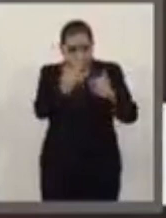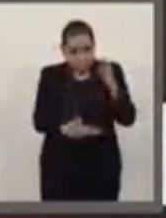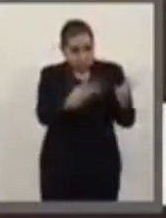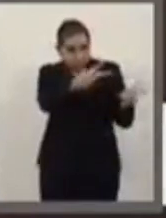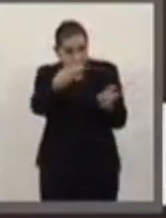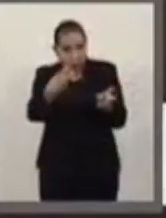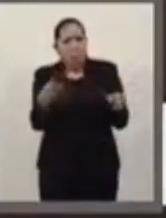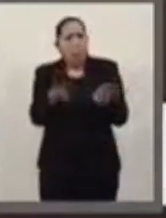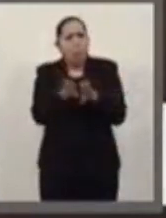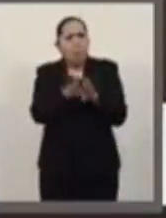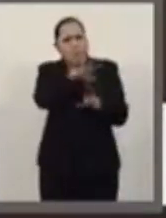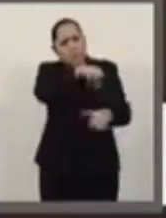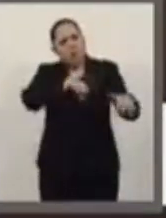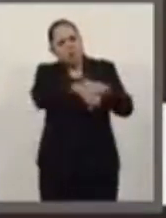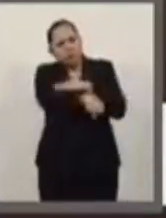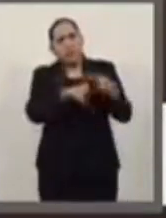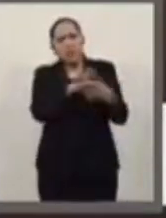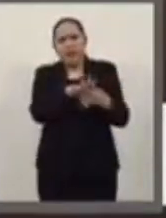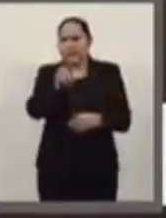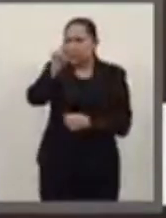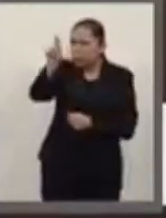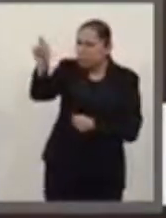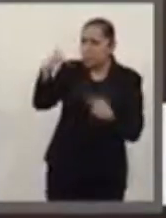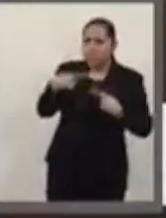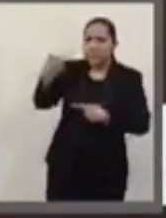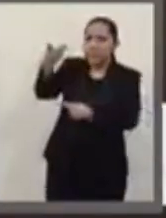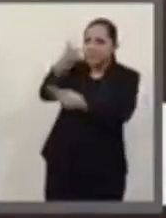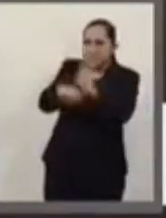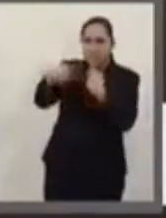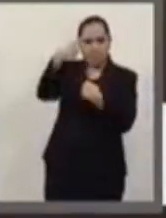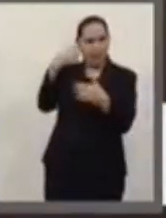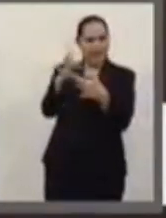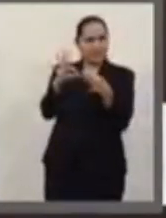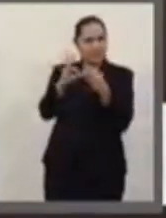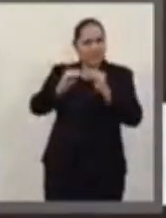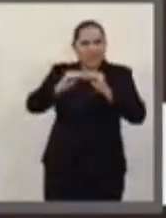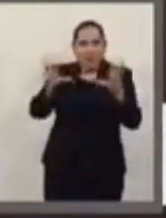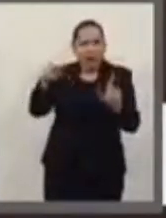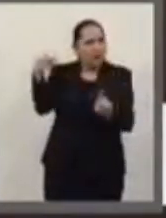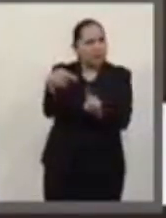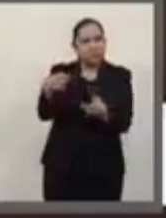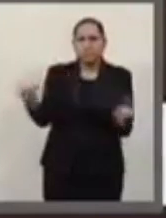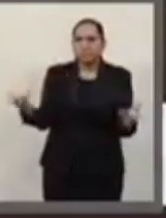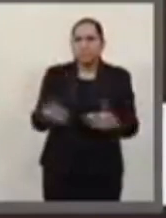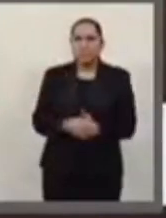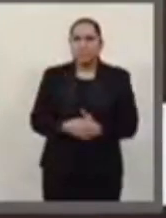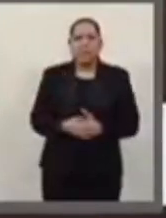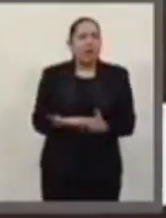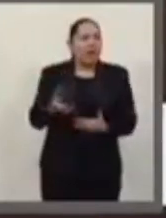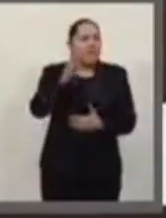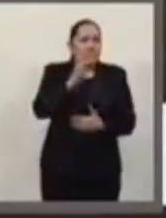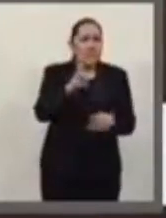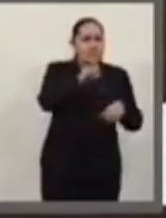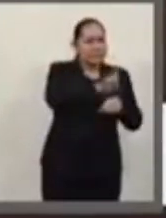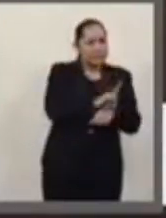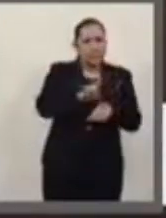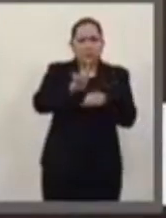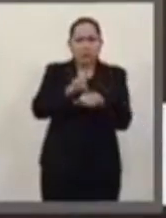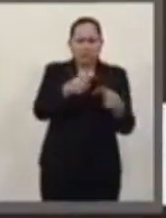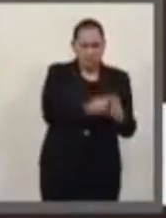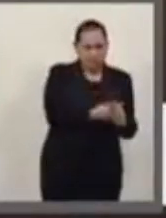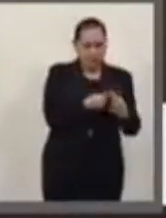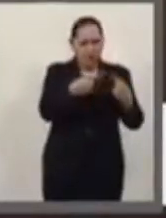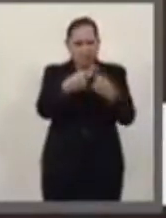Contradicciones hay todos los días y por todo. Señores, ¿de qué estamos hablando? De sabotaje, está regulado por el